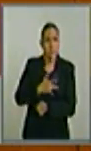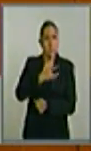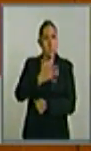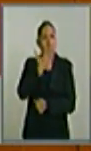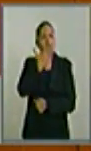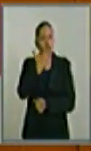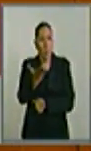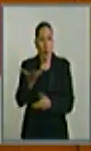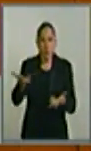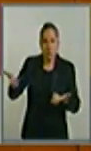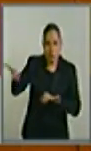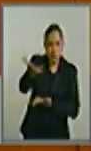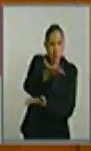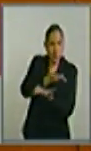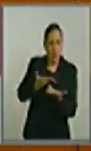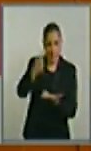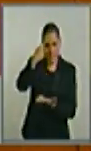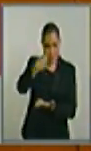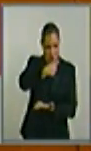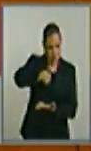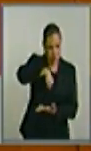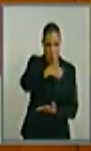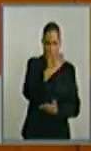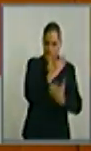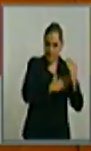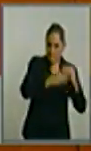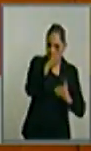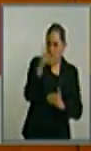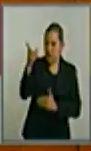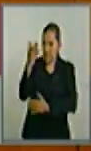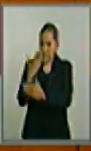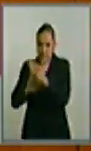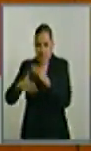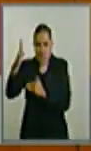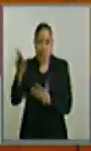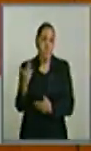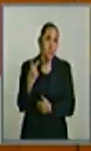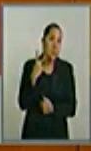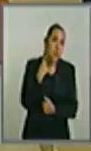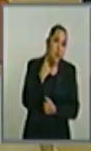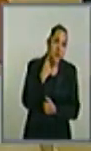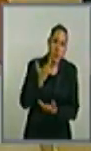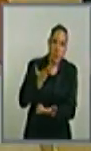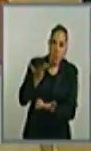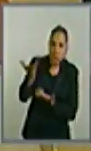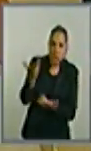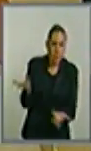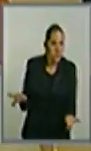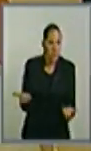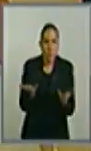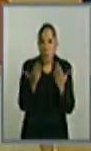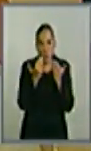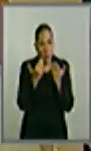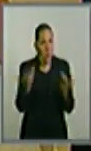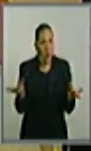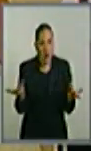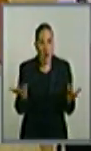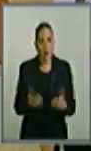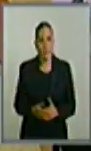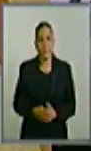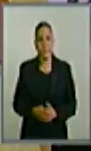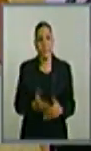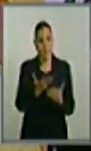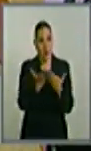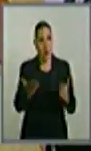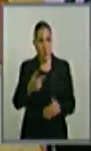buen desarrollo armónico, social, económico y político de nuestra frontera. Tenemos el problema del